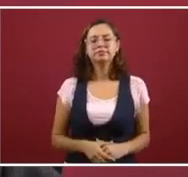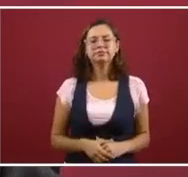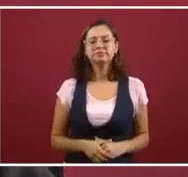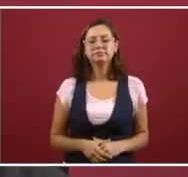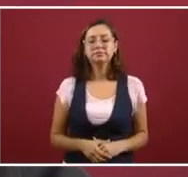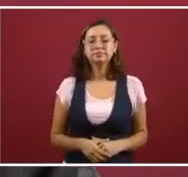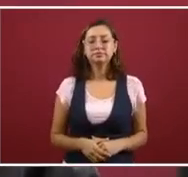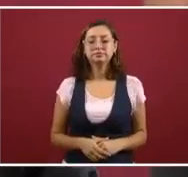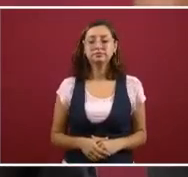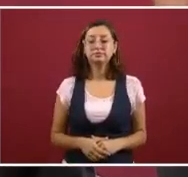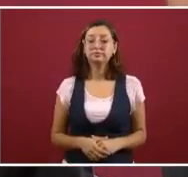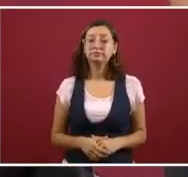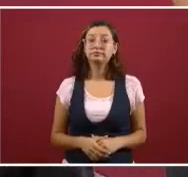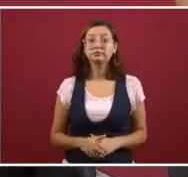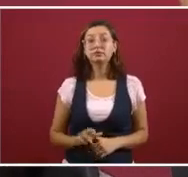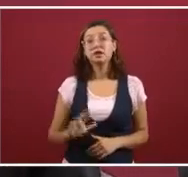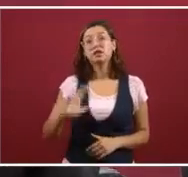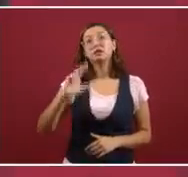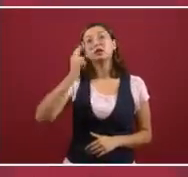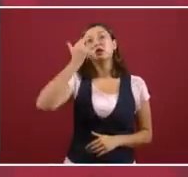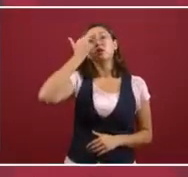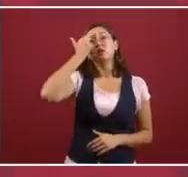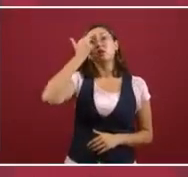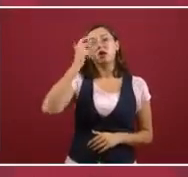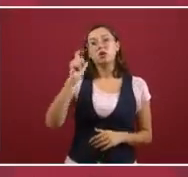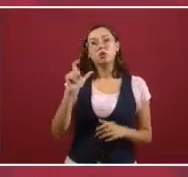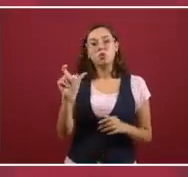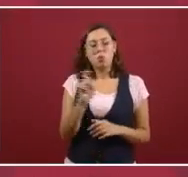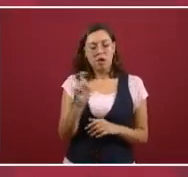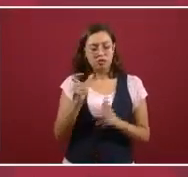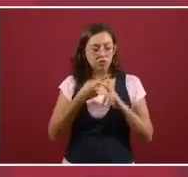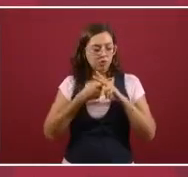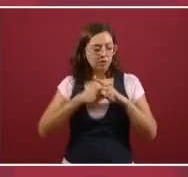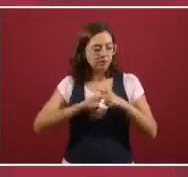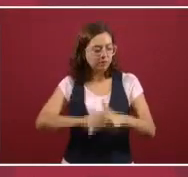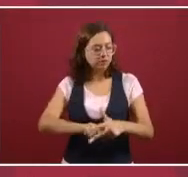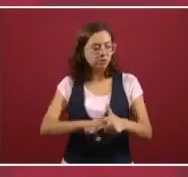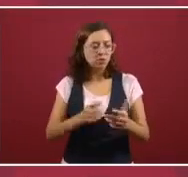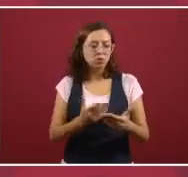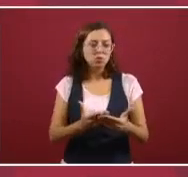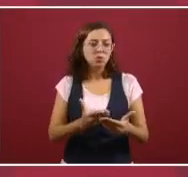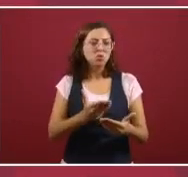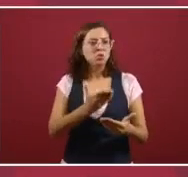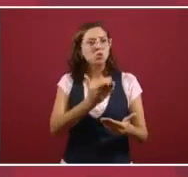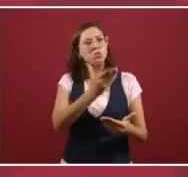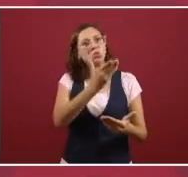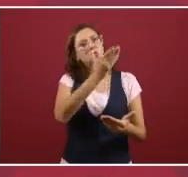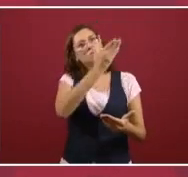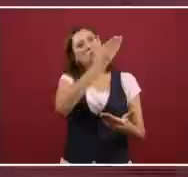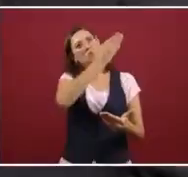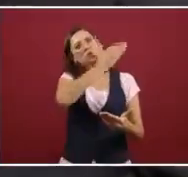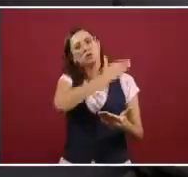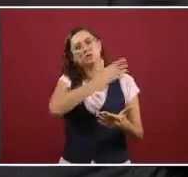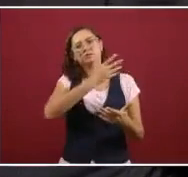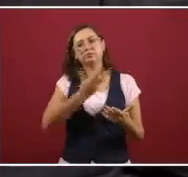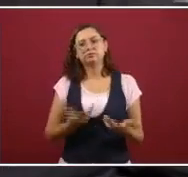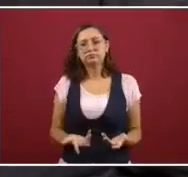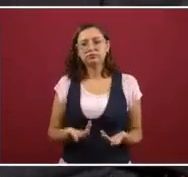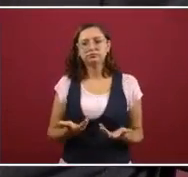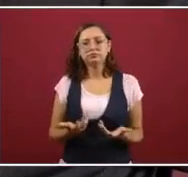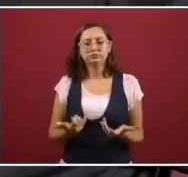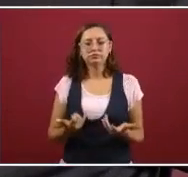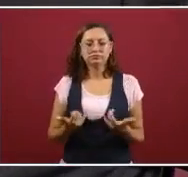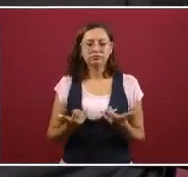Si nos vamos a los orígenes, estamos hablando de jóvenes de